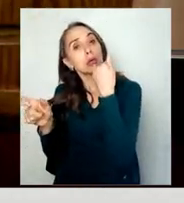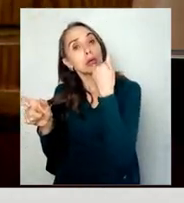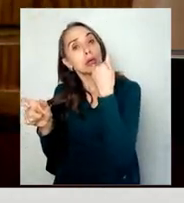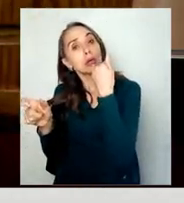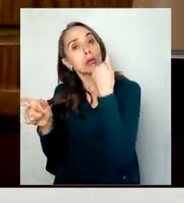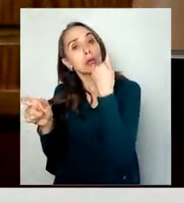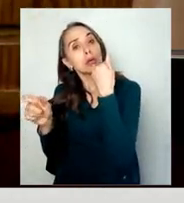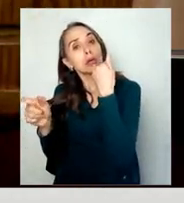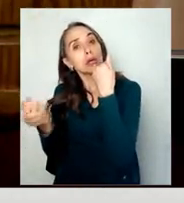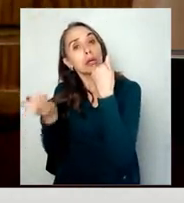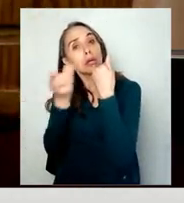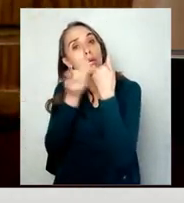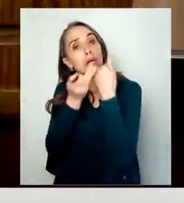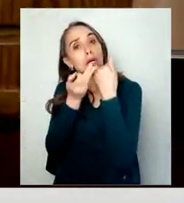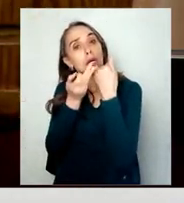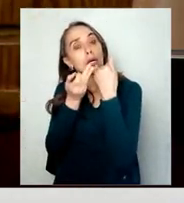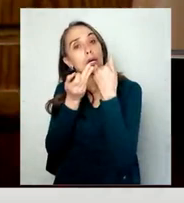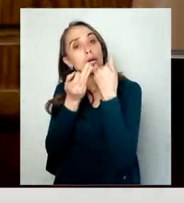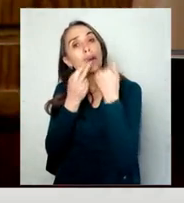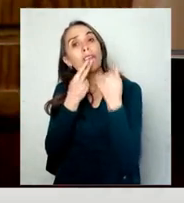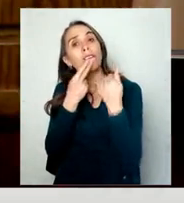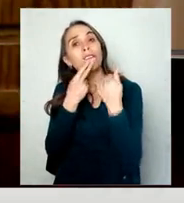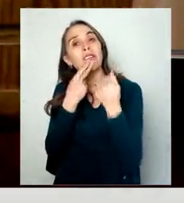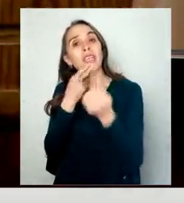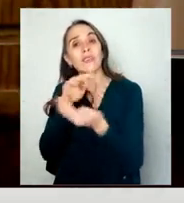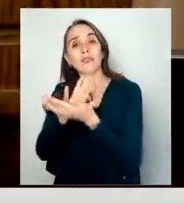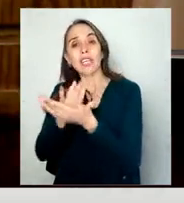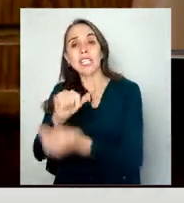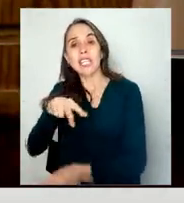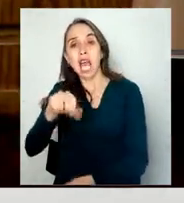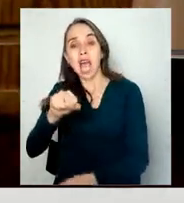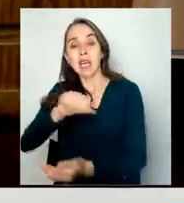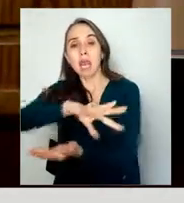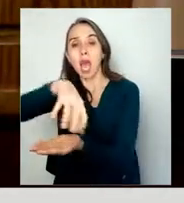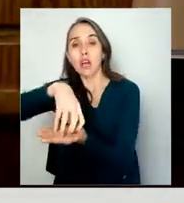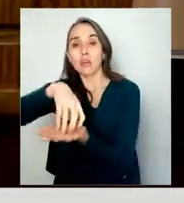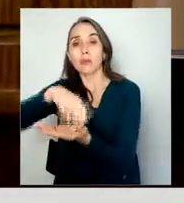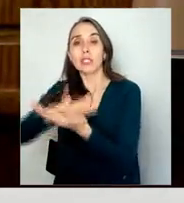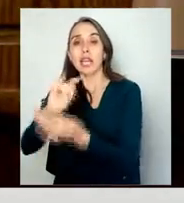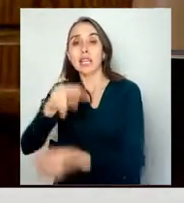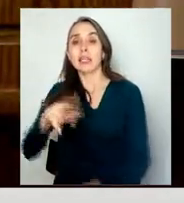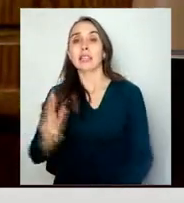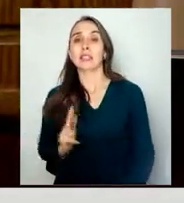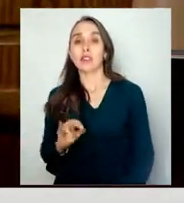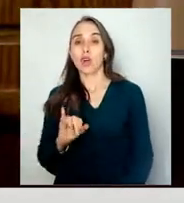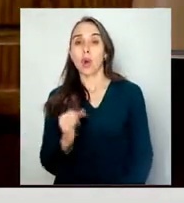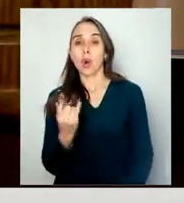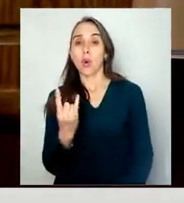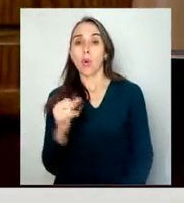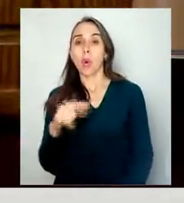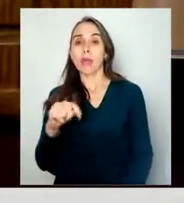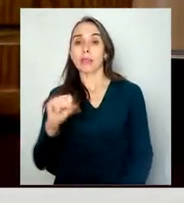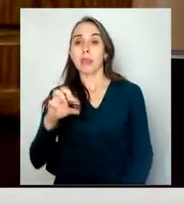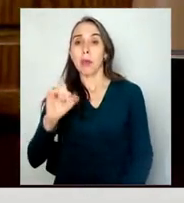edad del sector de Chana en la comuna de chaitén Don Juan tan Pierre sale